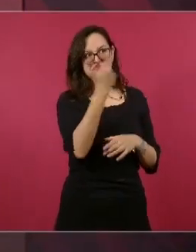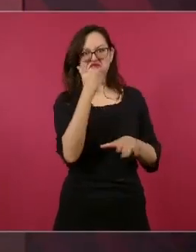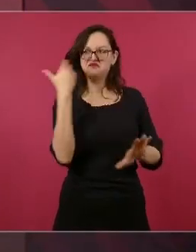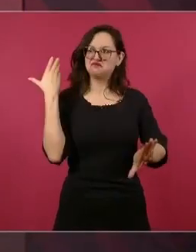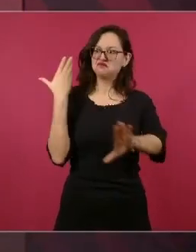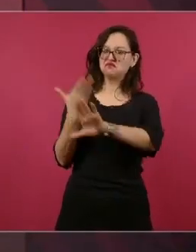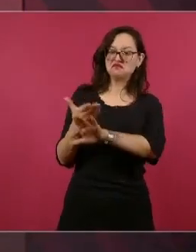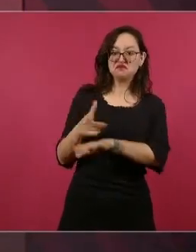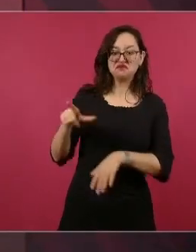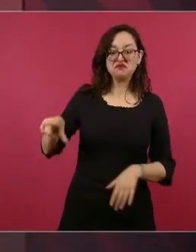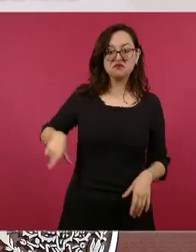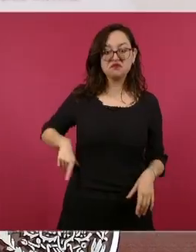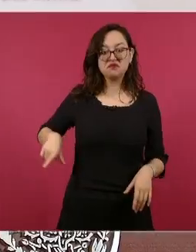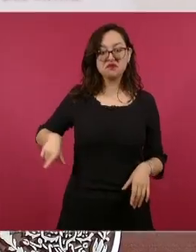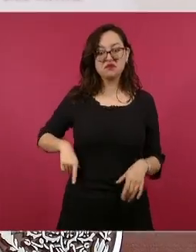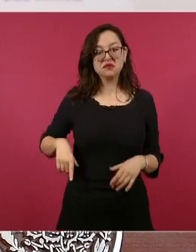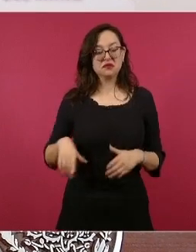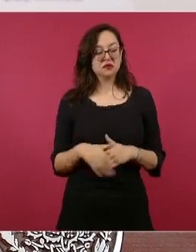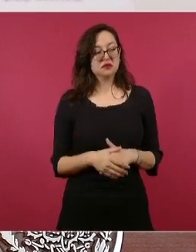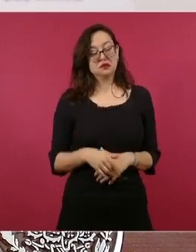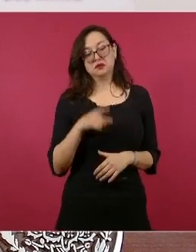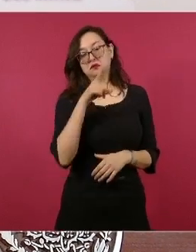dos veces